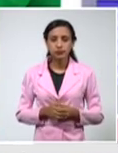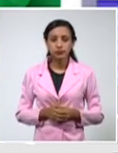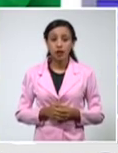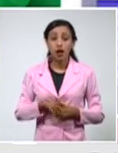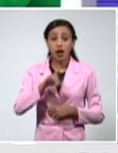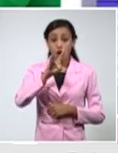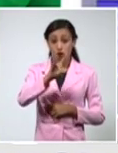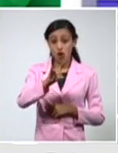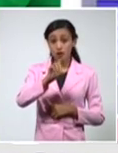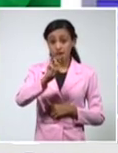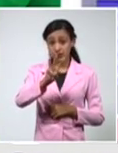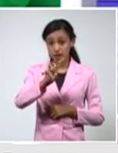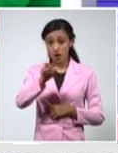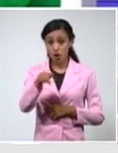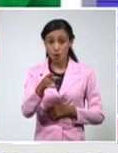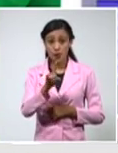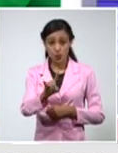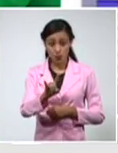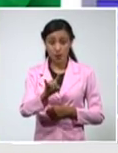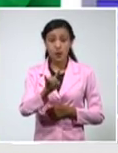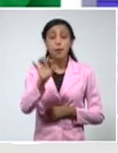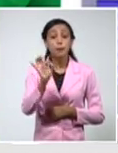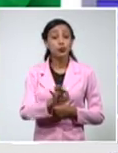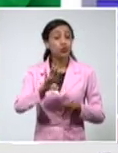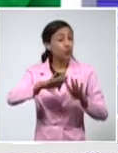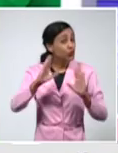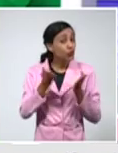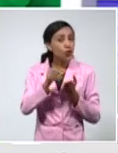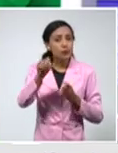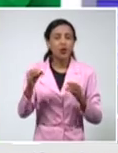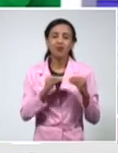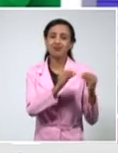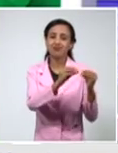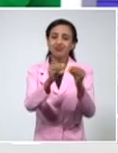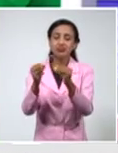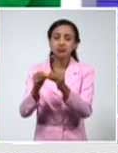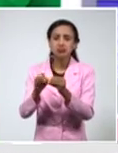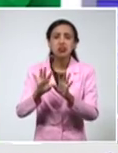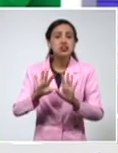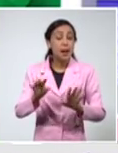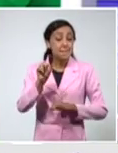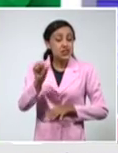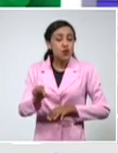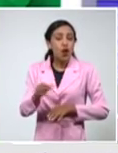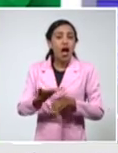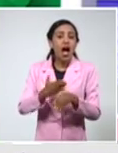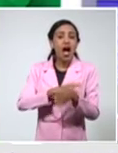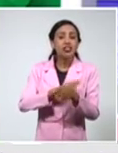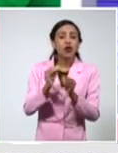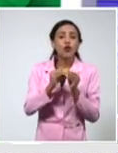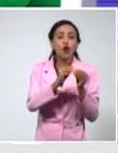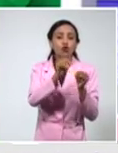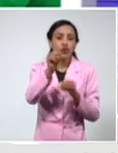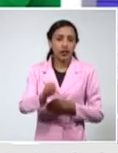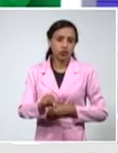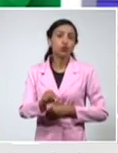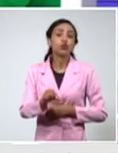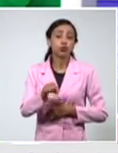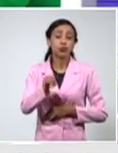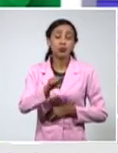93,9% de todos los diagnosticados, contactos de casos confirmados ya previamente, grupo de mucho